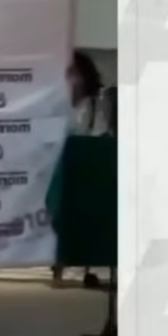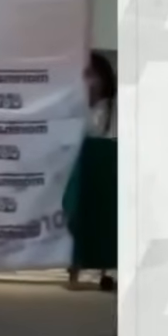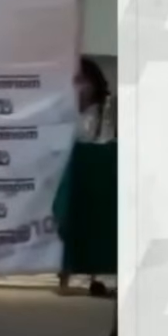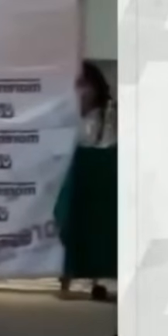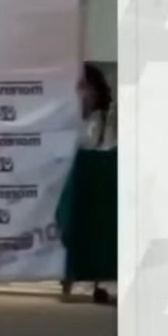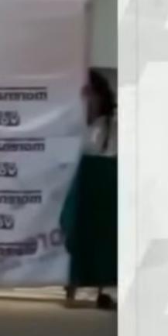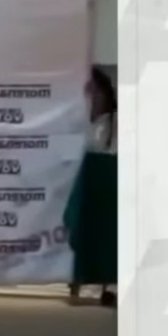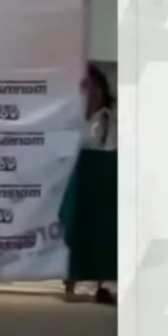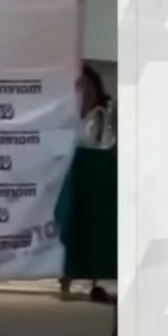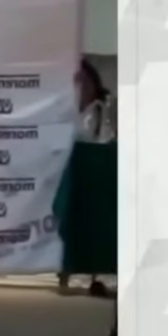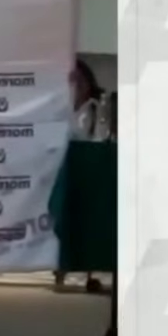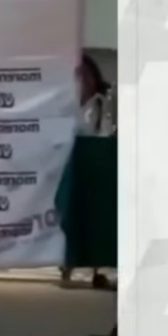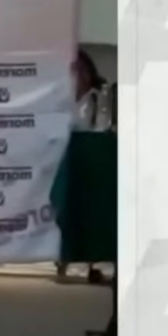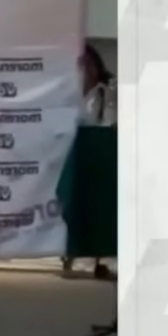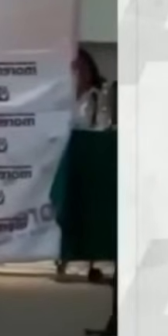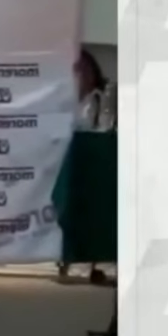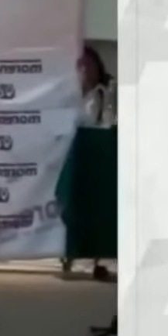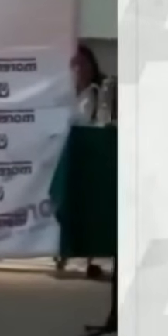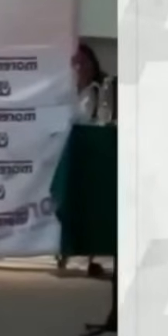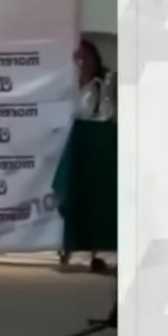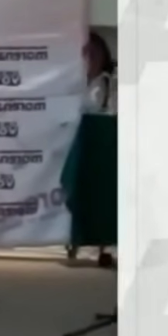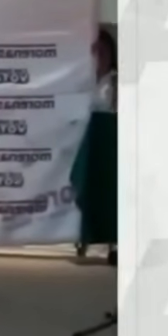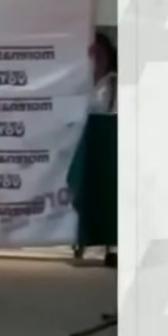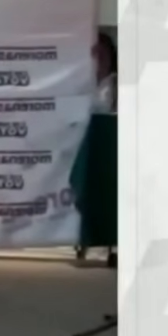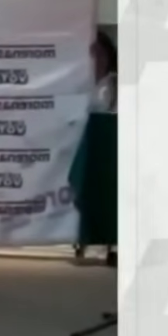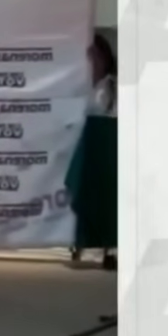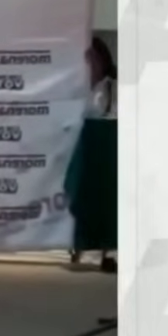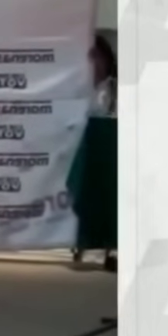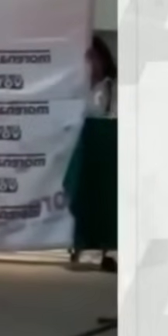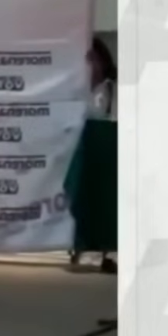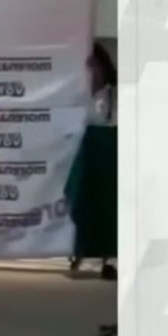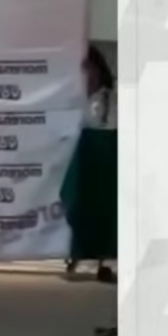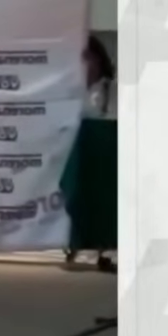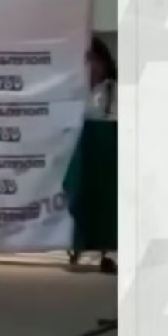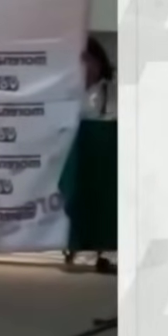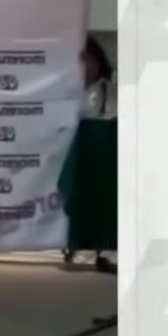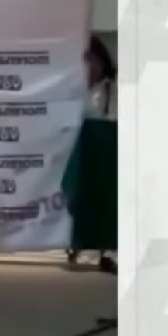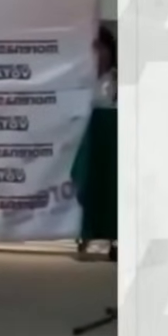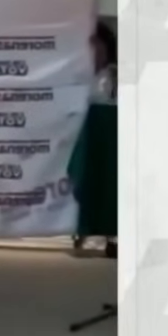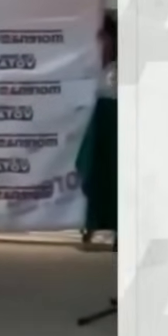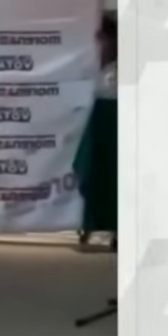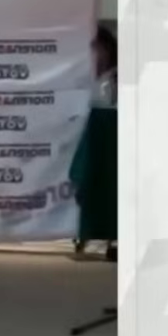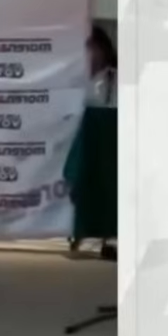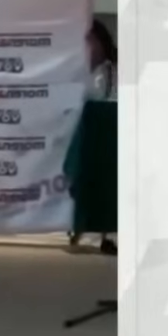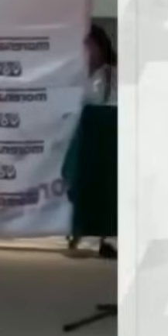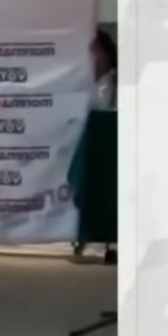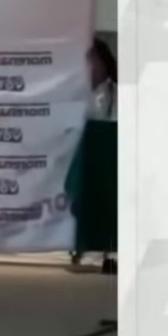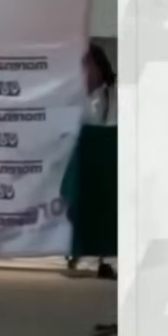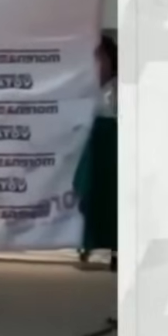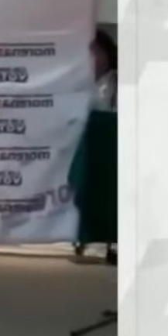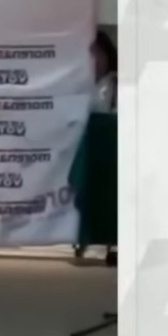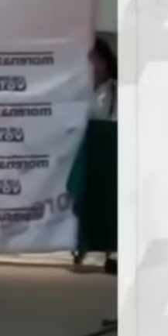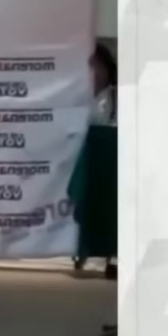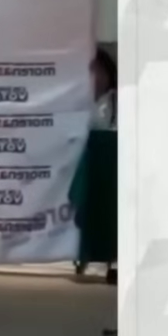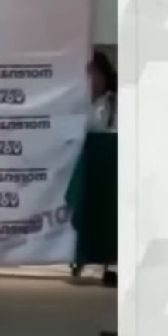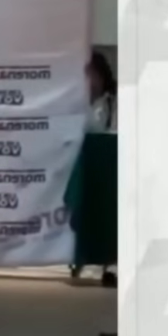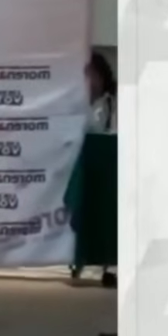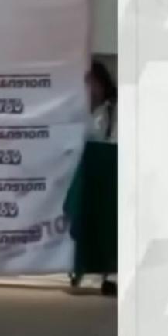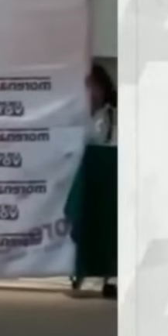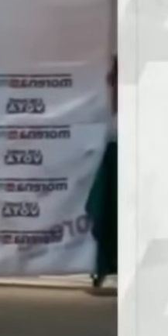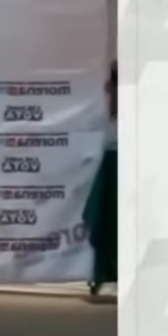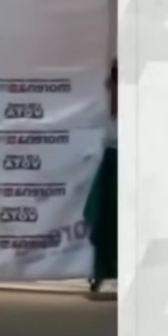voy a victimizar por ello. En todo caso, pues aquí está mi esposa, pero cuando me acusan de que tengo 20